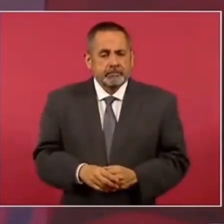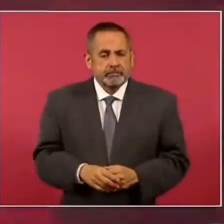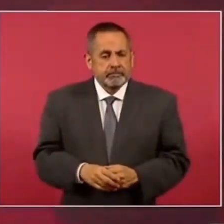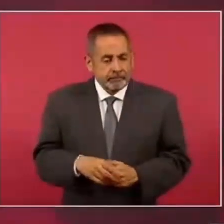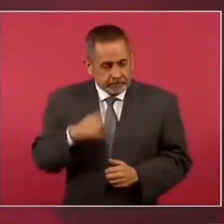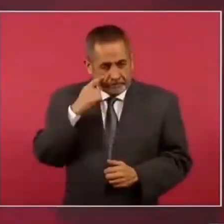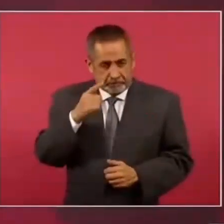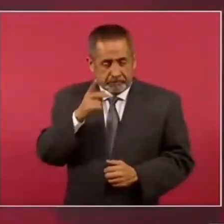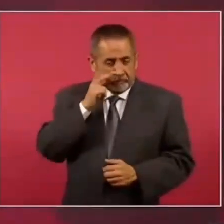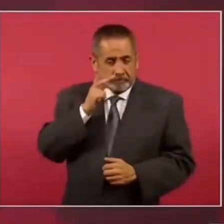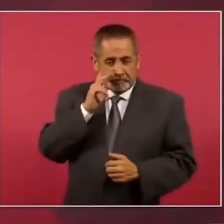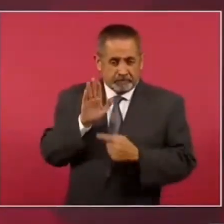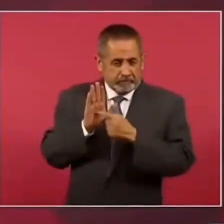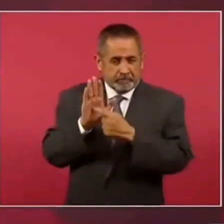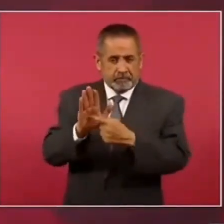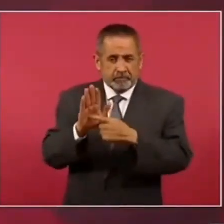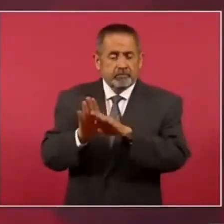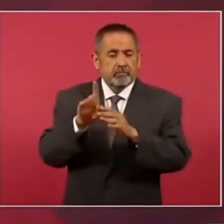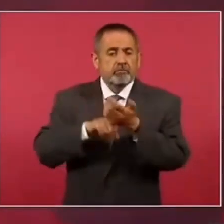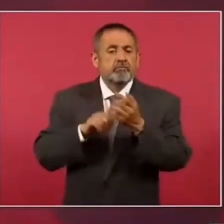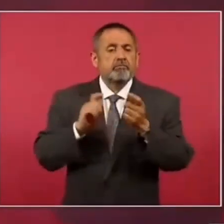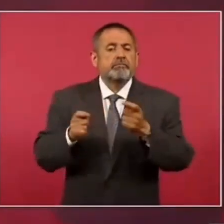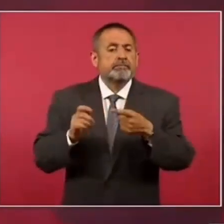demostrado que